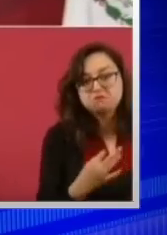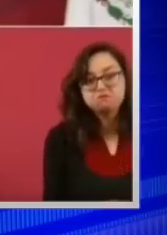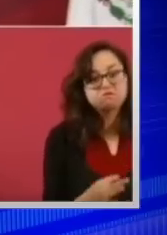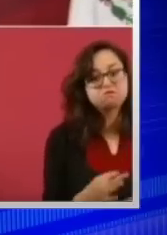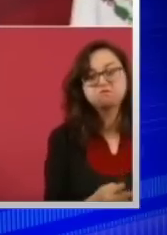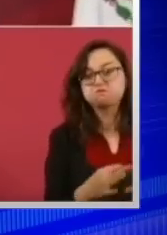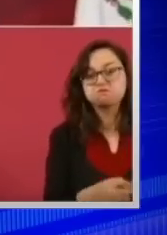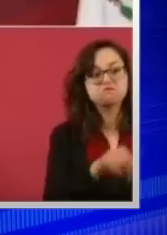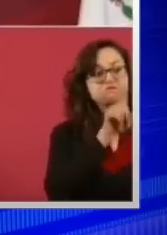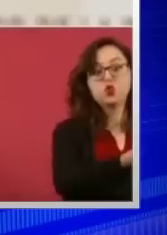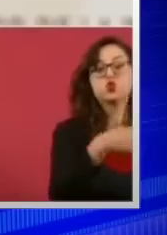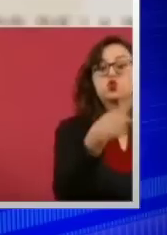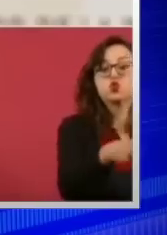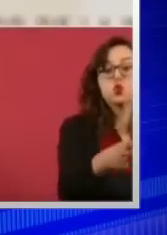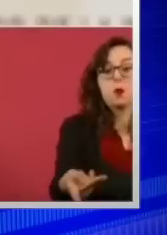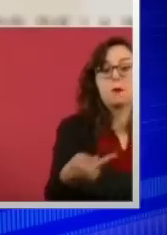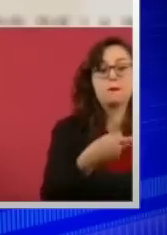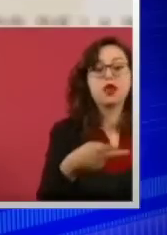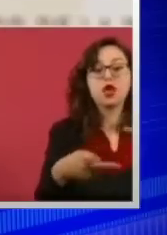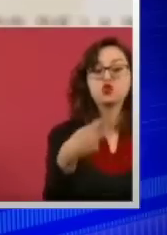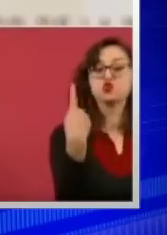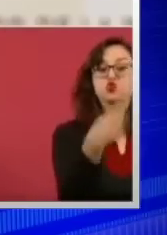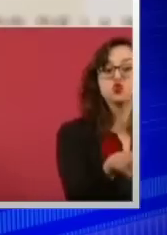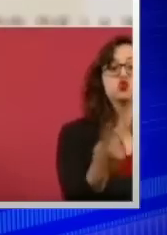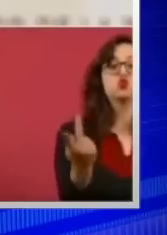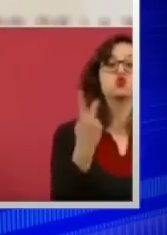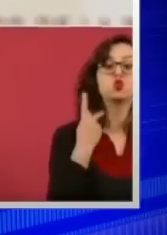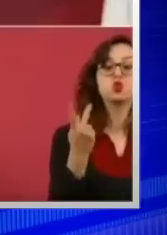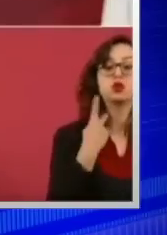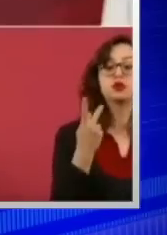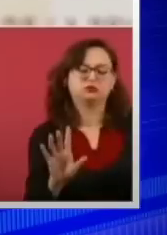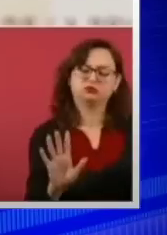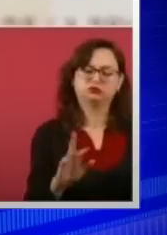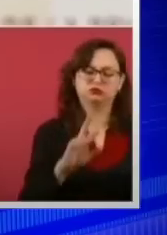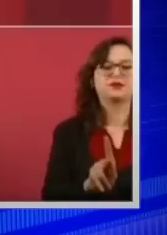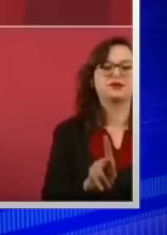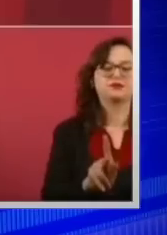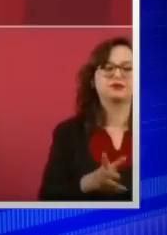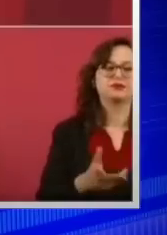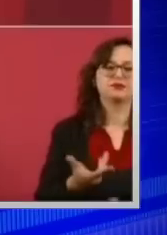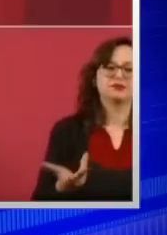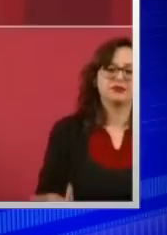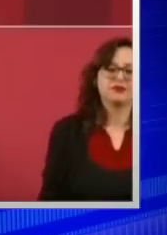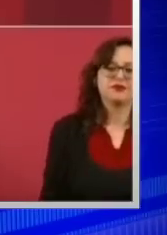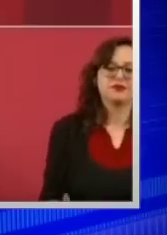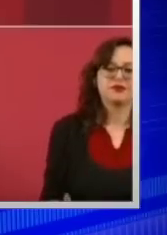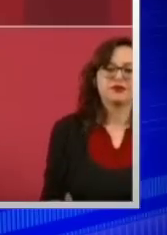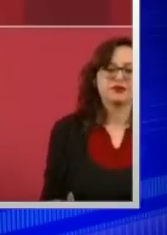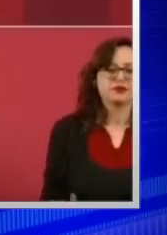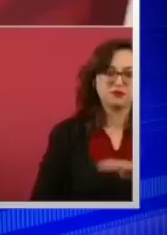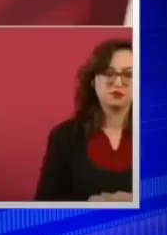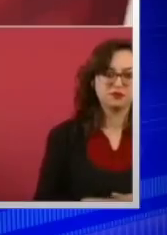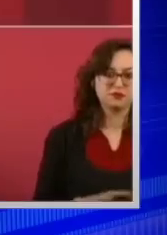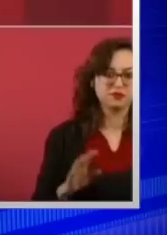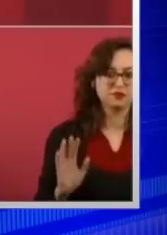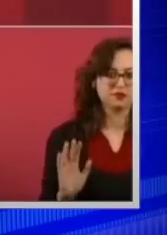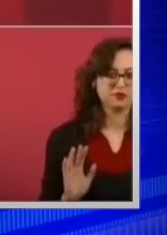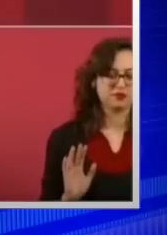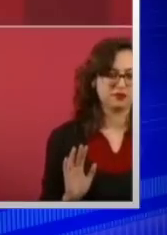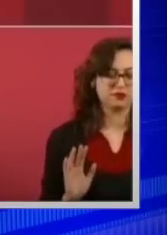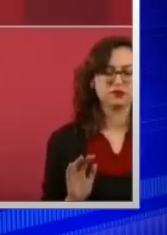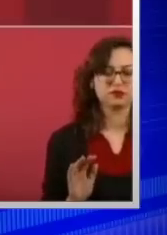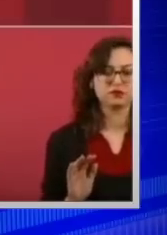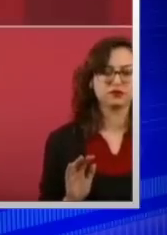hasta ahora por más dinero que manejen no nos echen la culpa a nosotros hasta